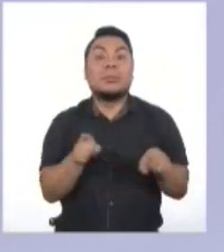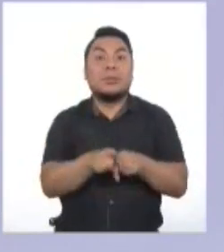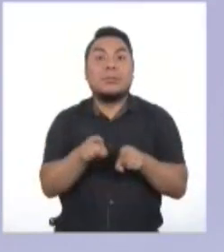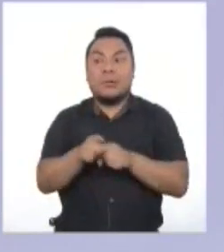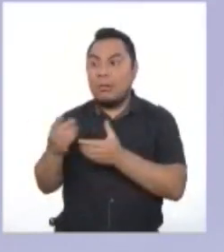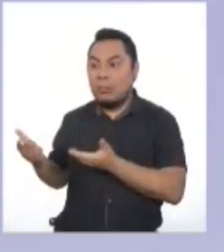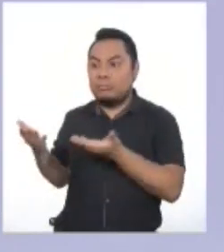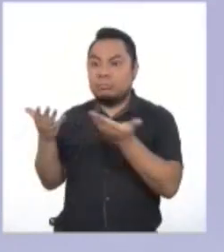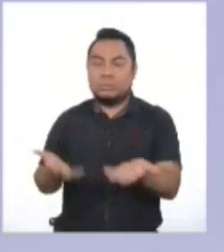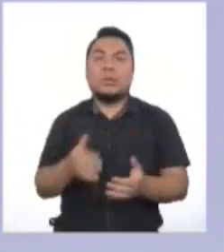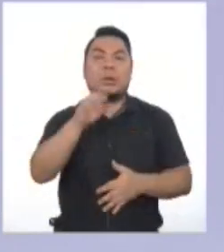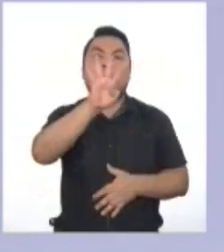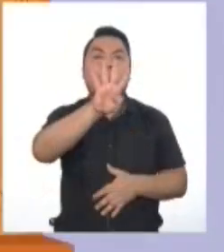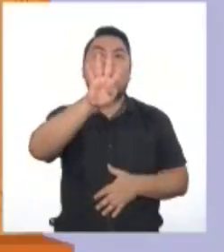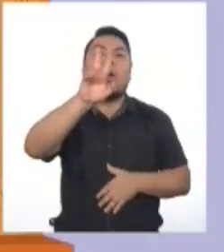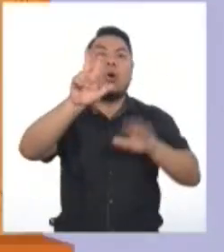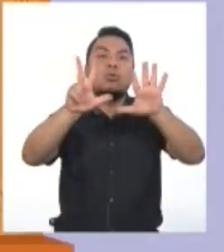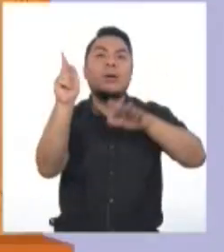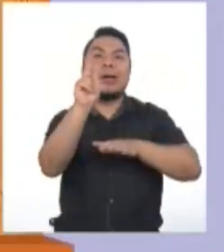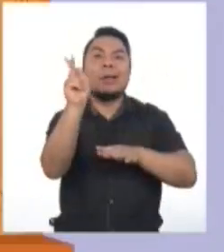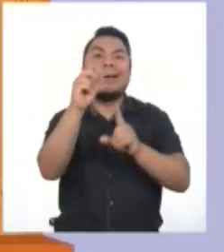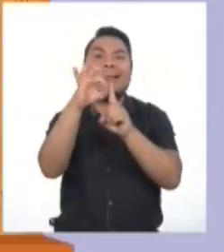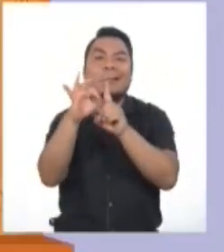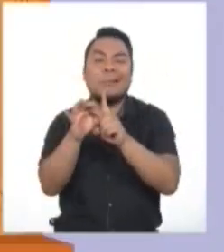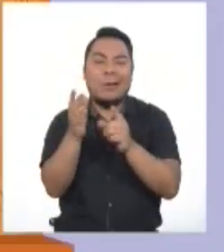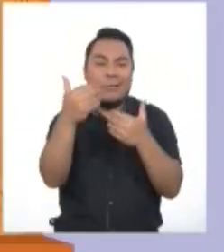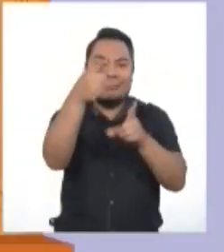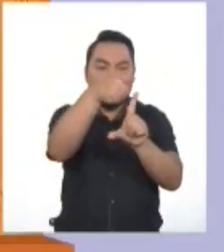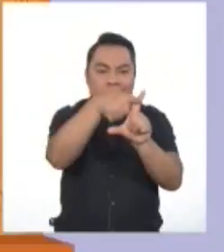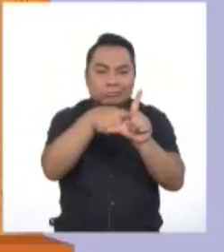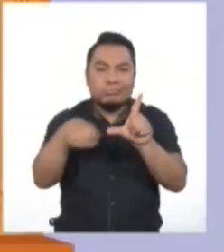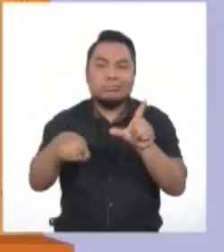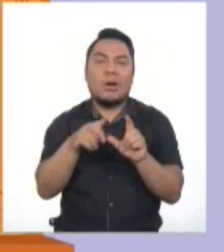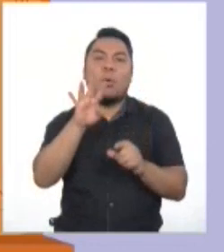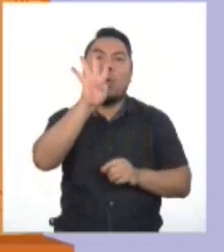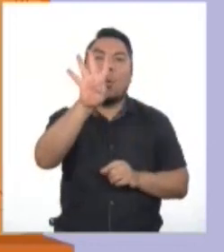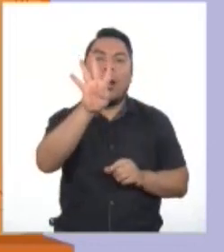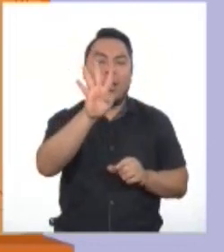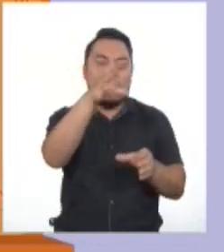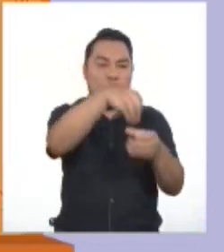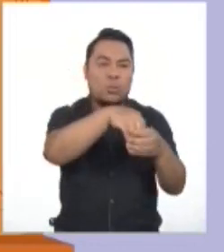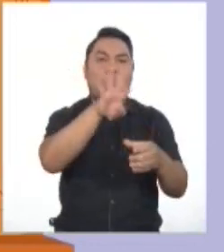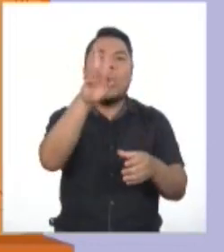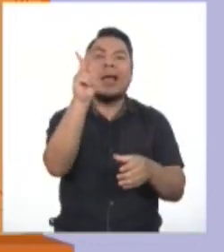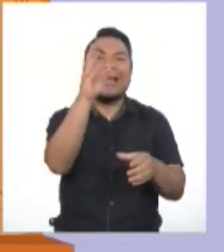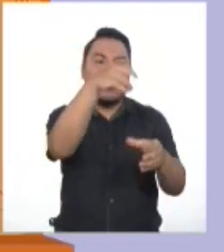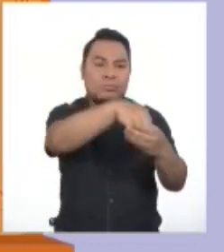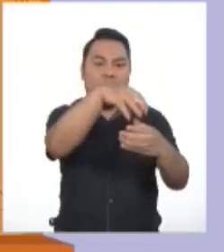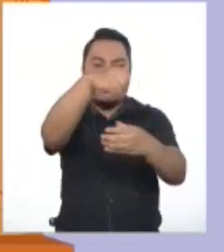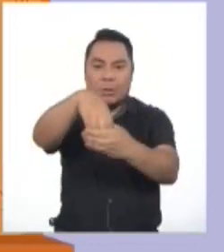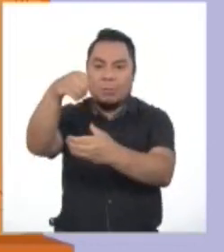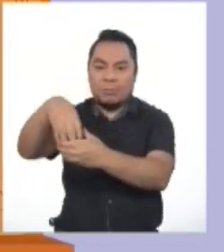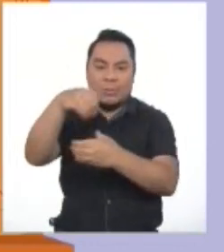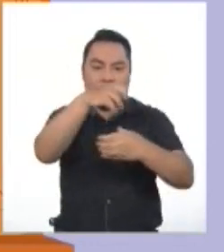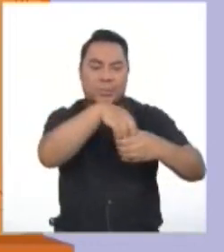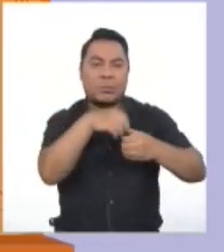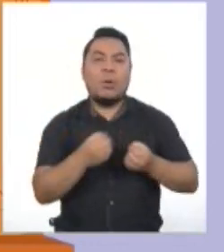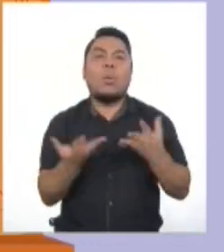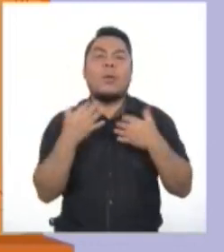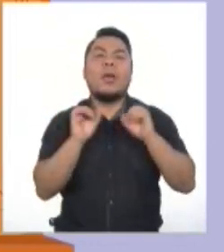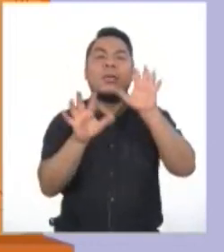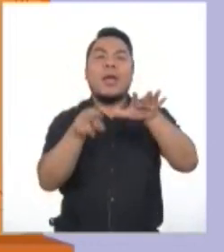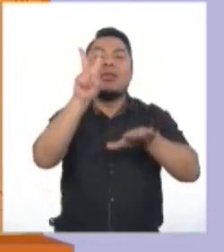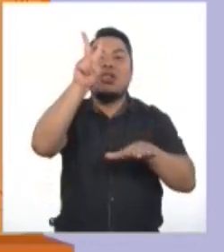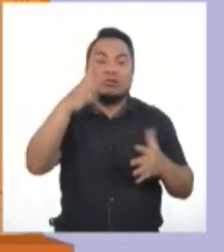tuvimos 48 kilos de trigo y lo dividimos en grupos de 4 kilos cada uno. Esto dio como resultado